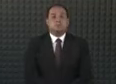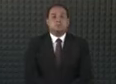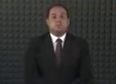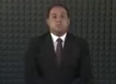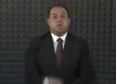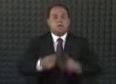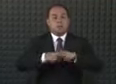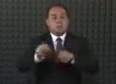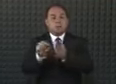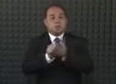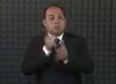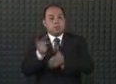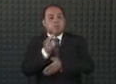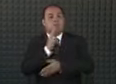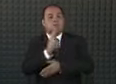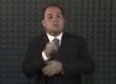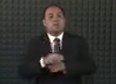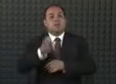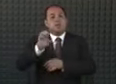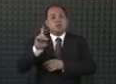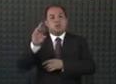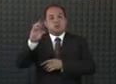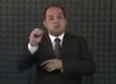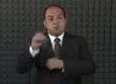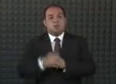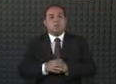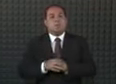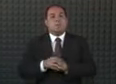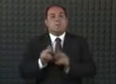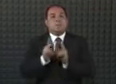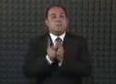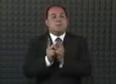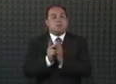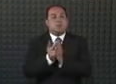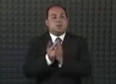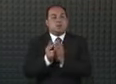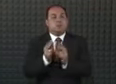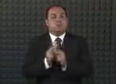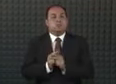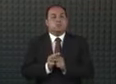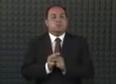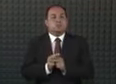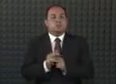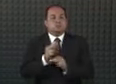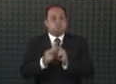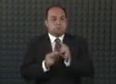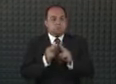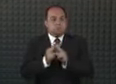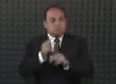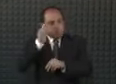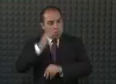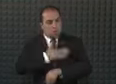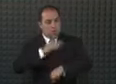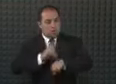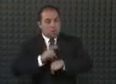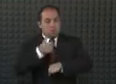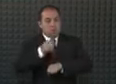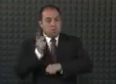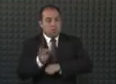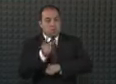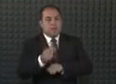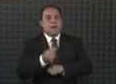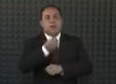Iniciamos sesión de preguntas y respuestas con Eduardo Hernández del Universal. Hola, buenos días. Primero preguntarle sobre los